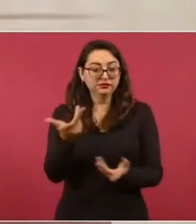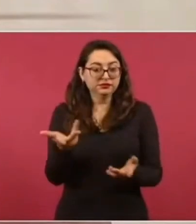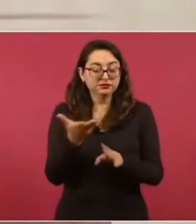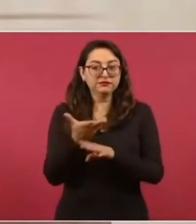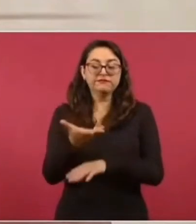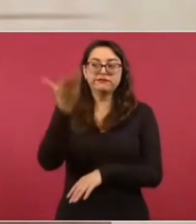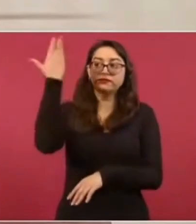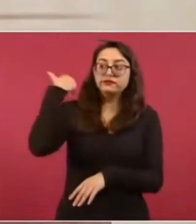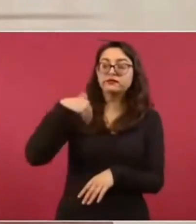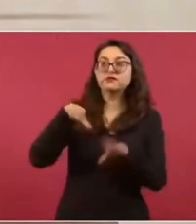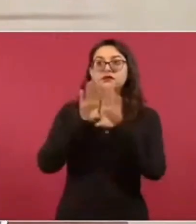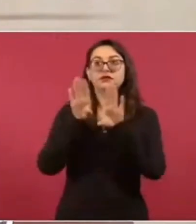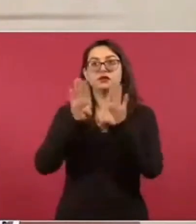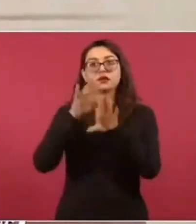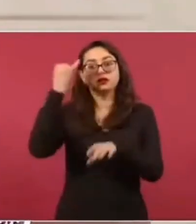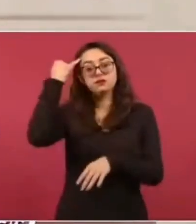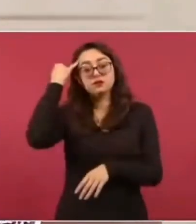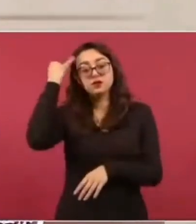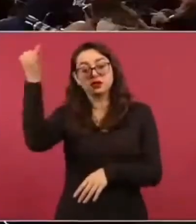el dejar